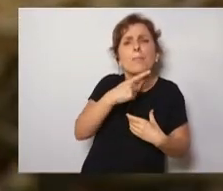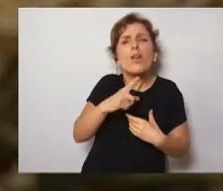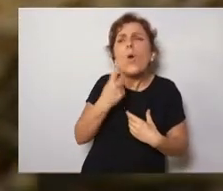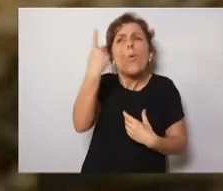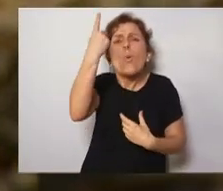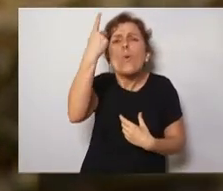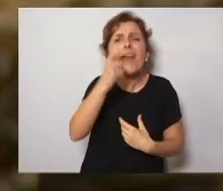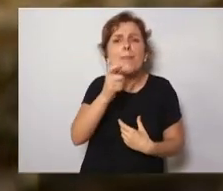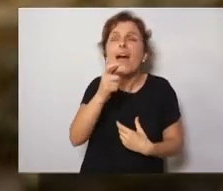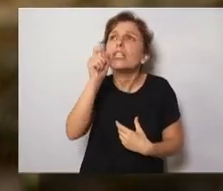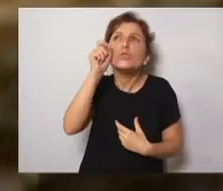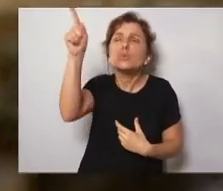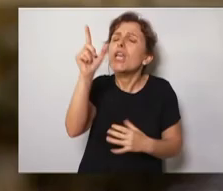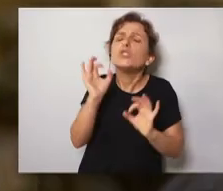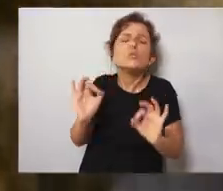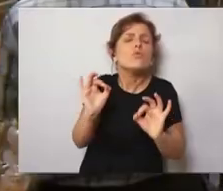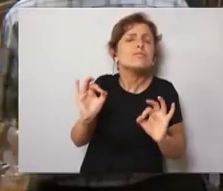una palabra tuya